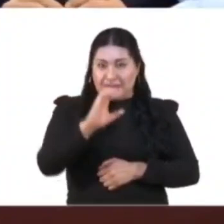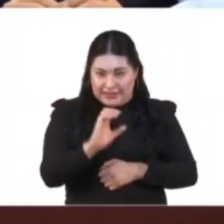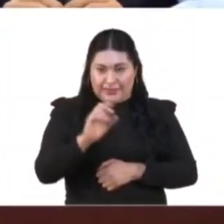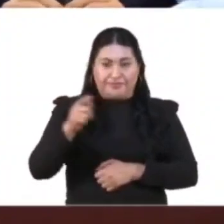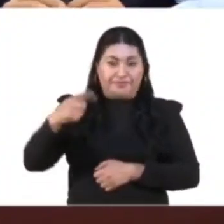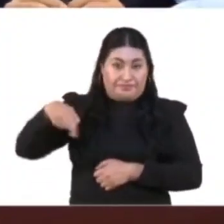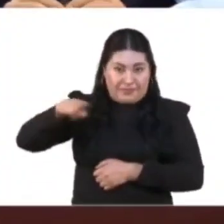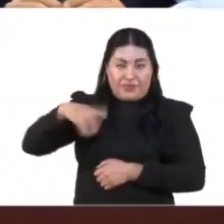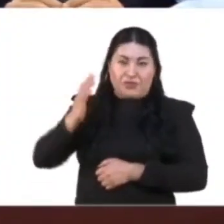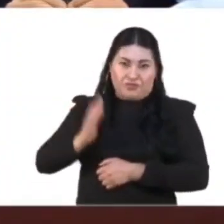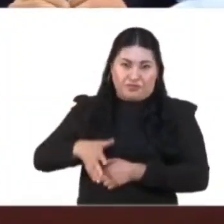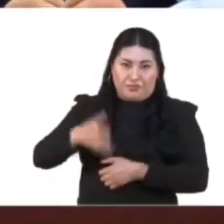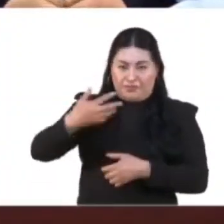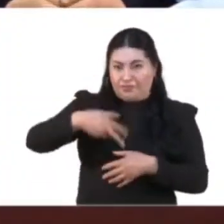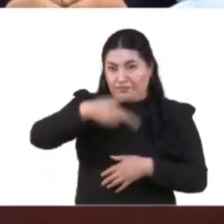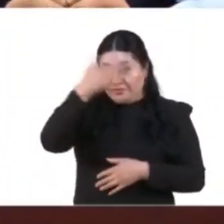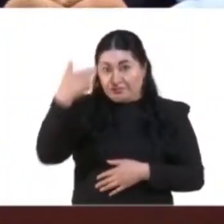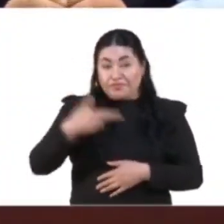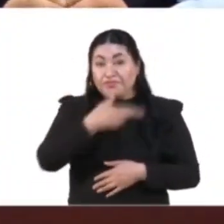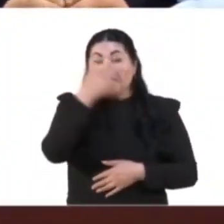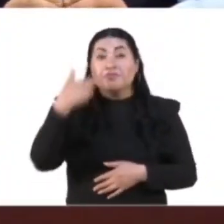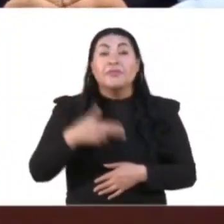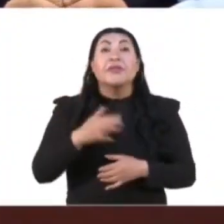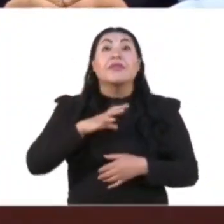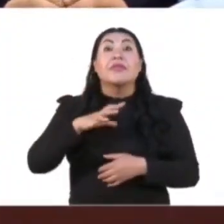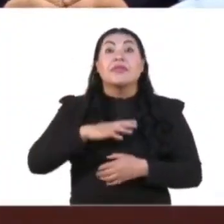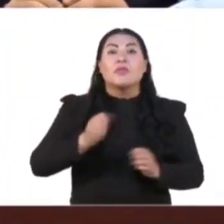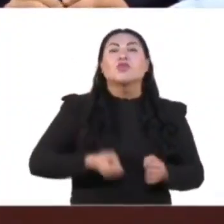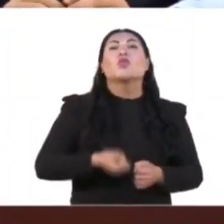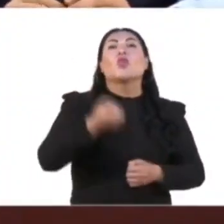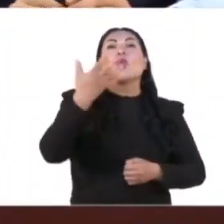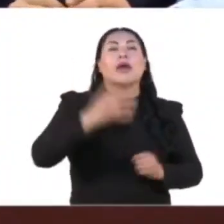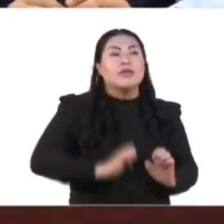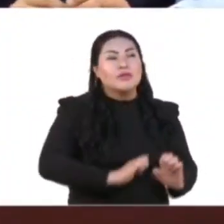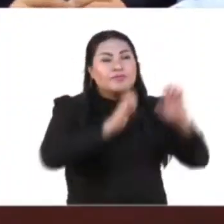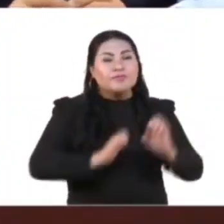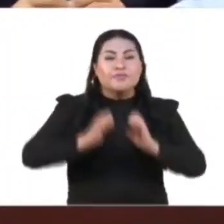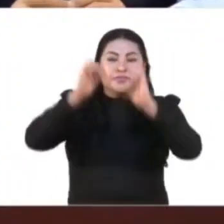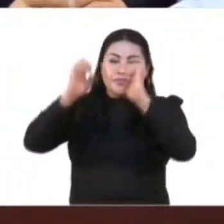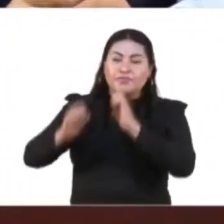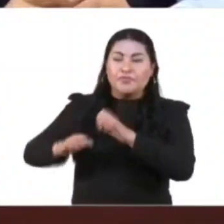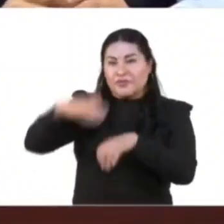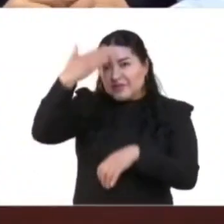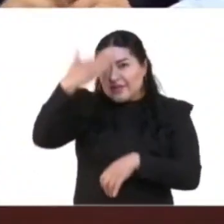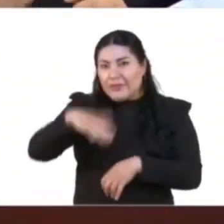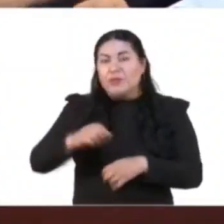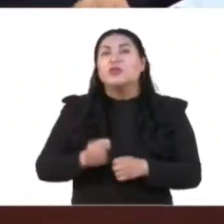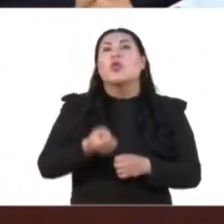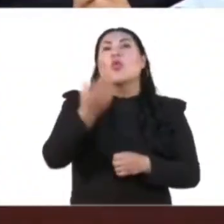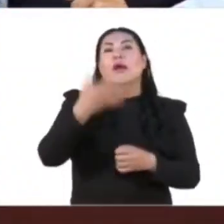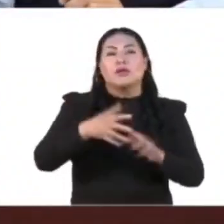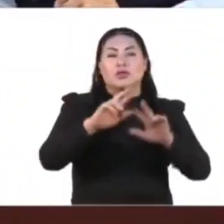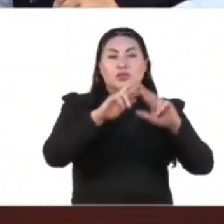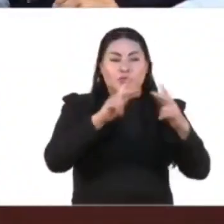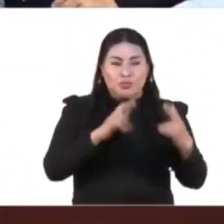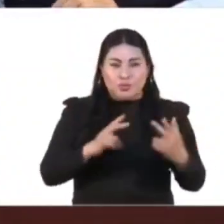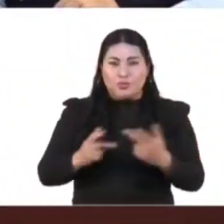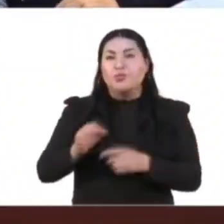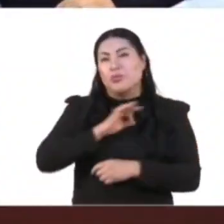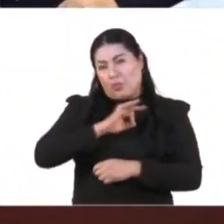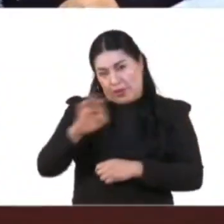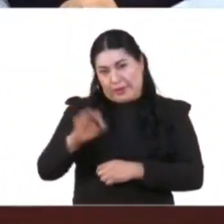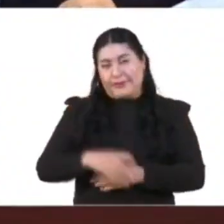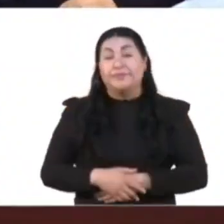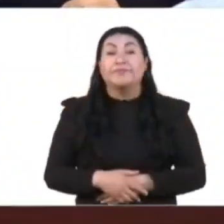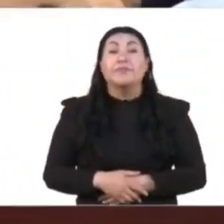tenemos un ejercicio hipotético de cuántos edificios en un sismo muy grave pudieran llegar a colapsarse. Entonces, a